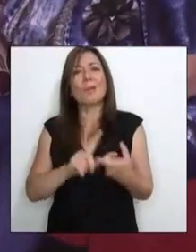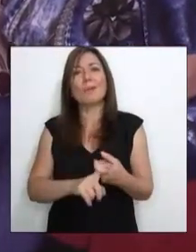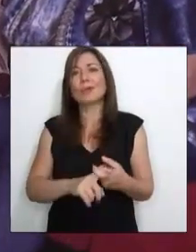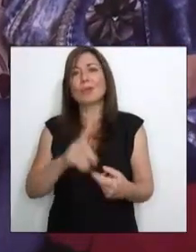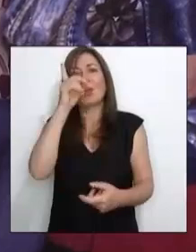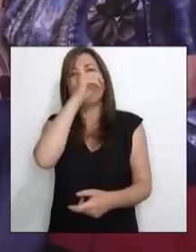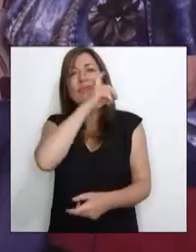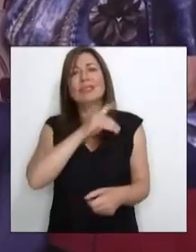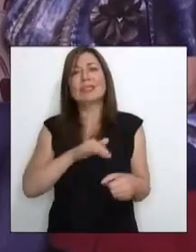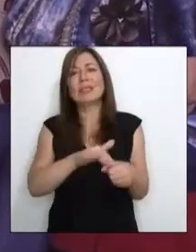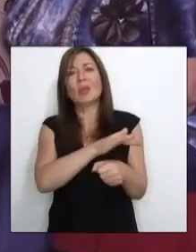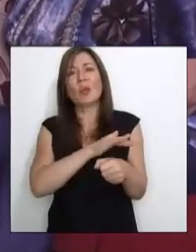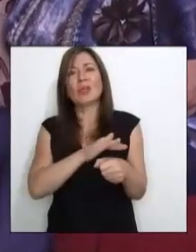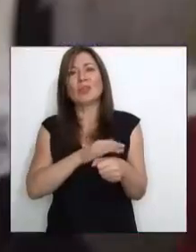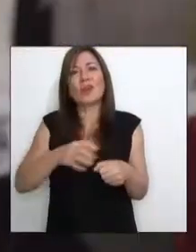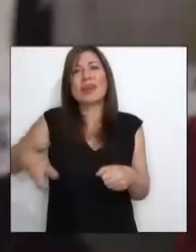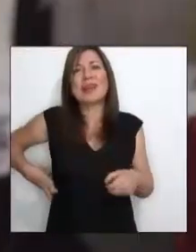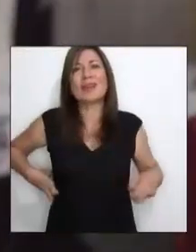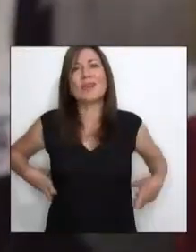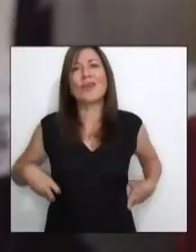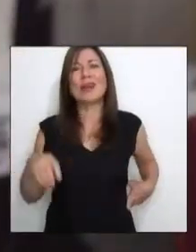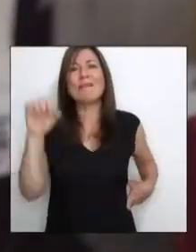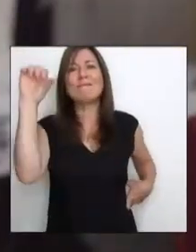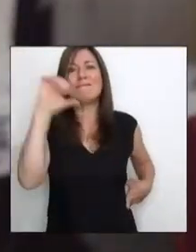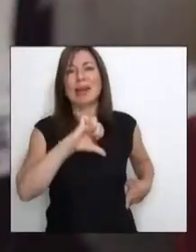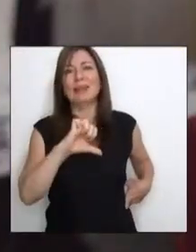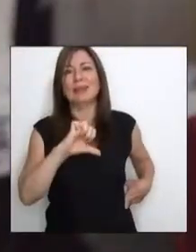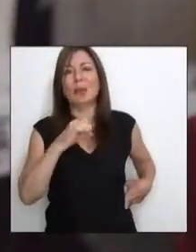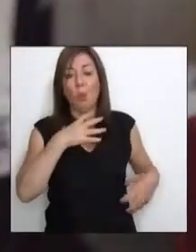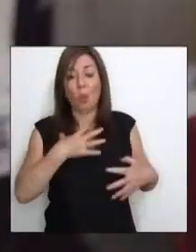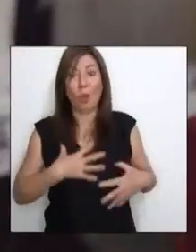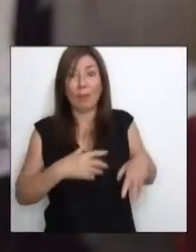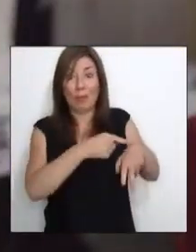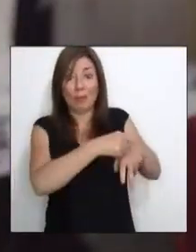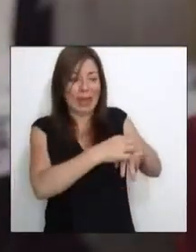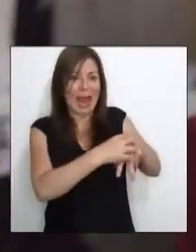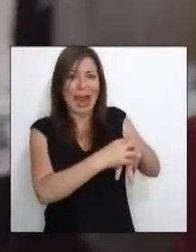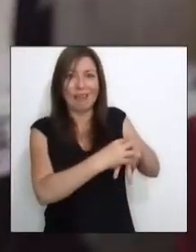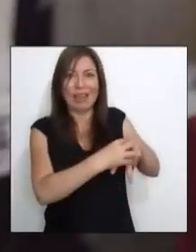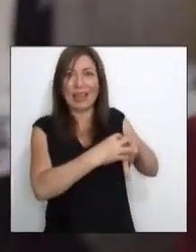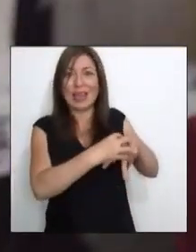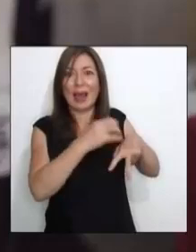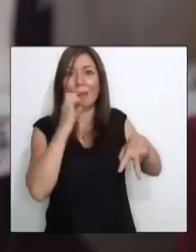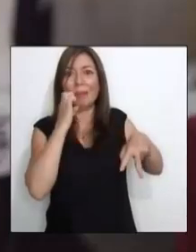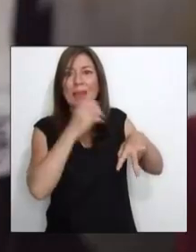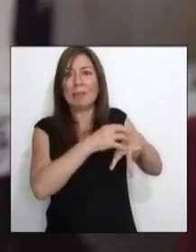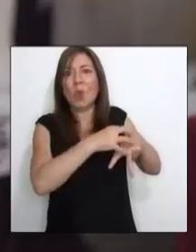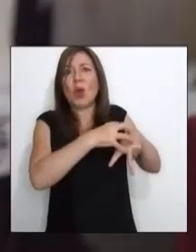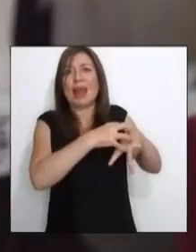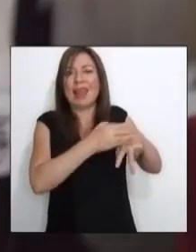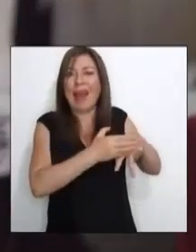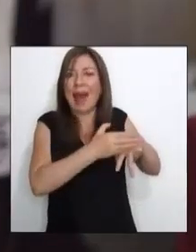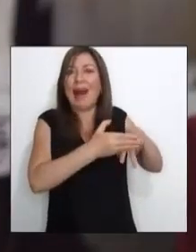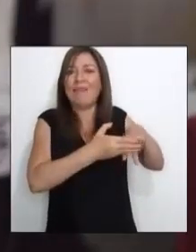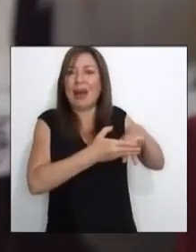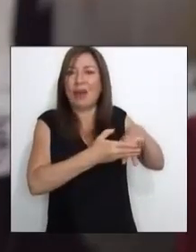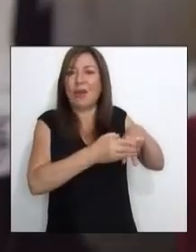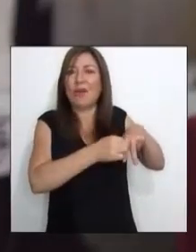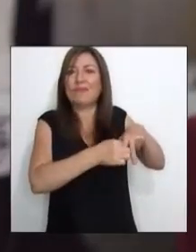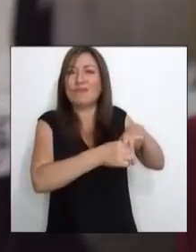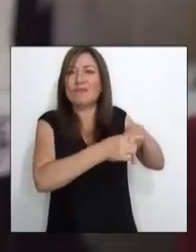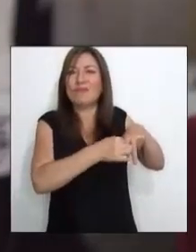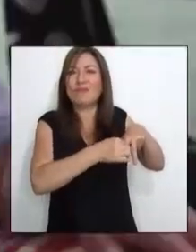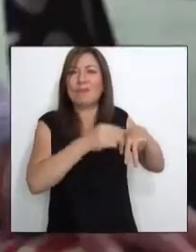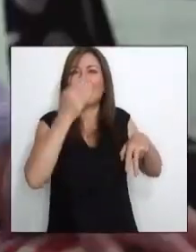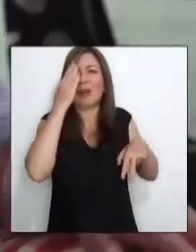su esposo es complicado. Él tiene los riñones malos. Tiene la vejiga muy grande y la próstata muy grande. Las